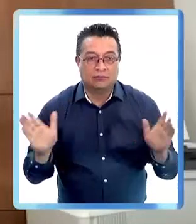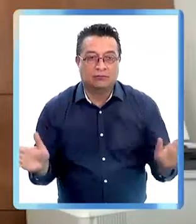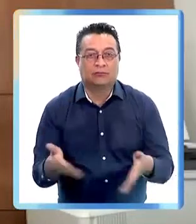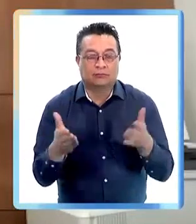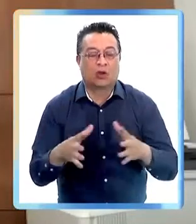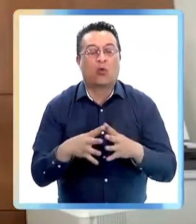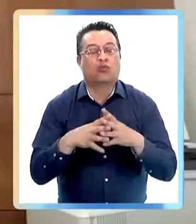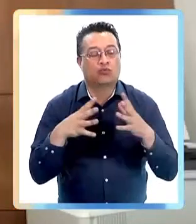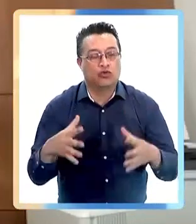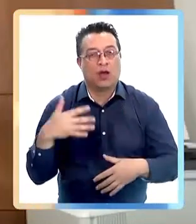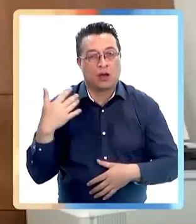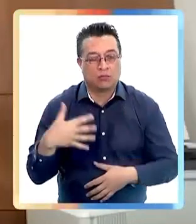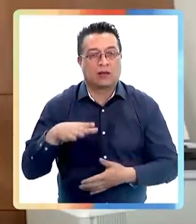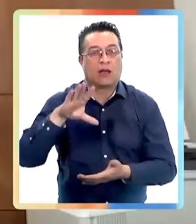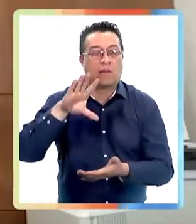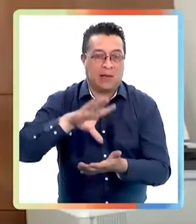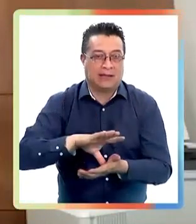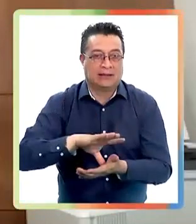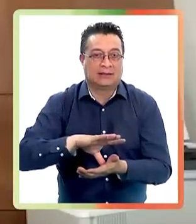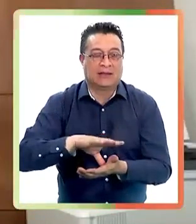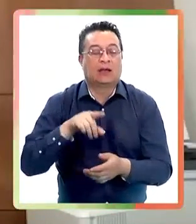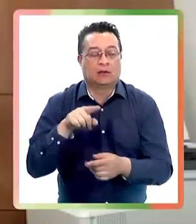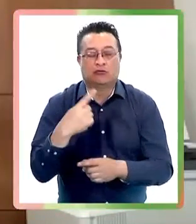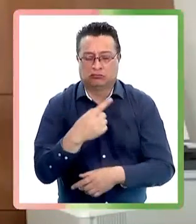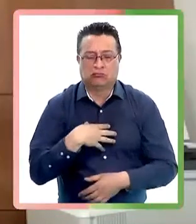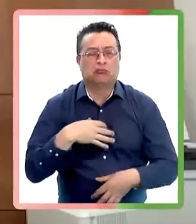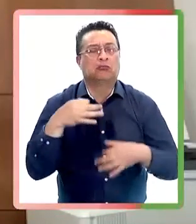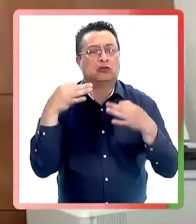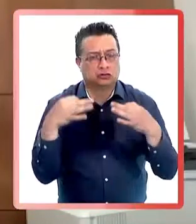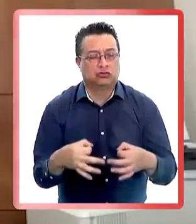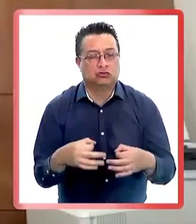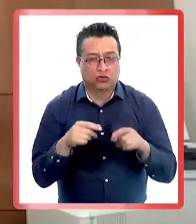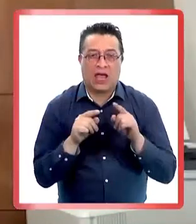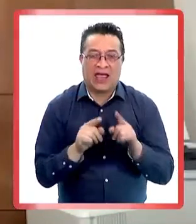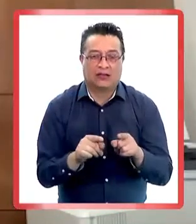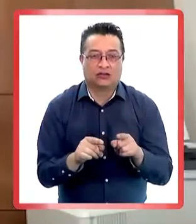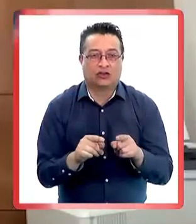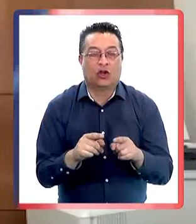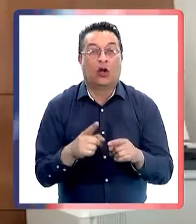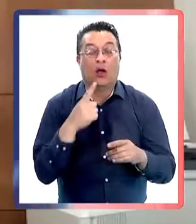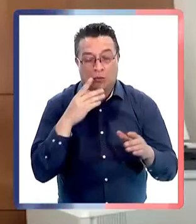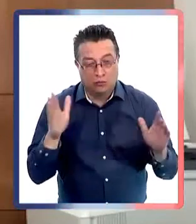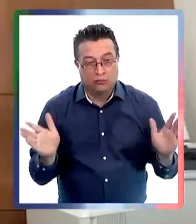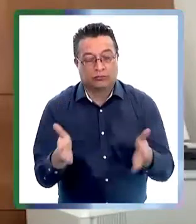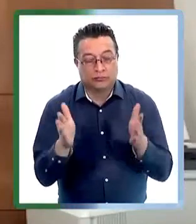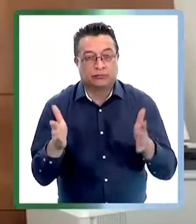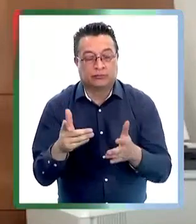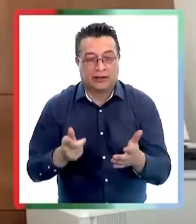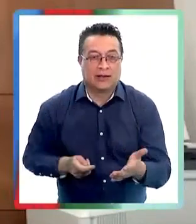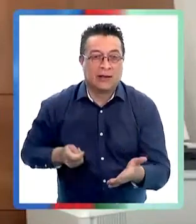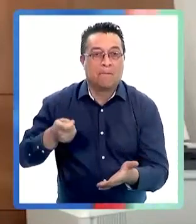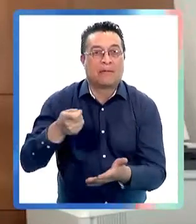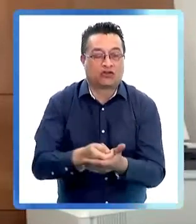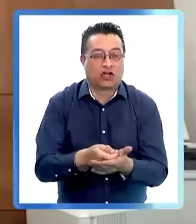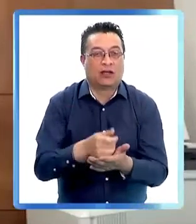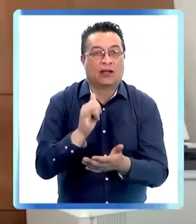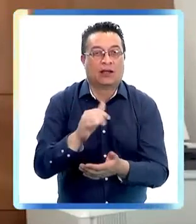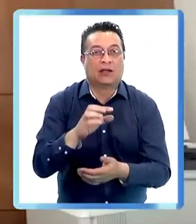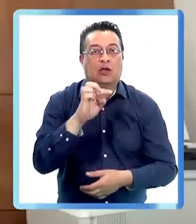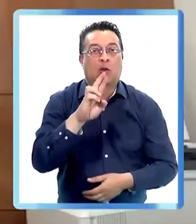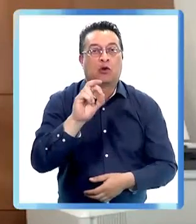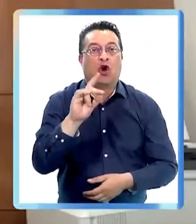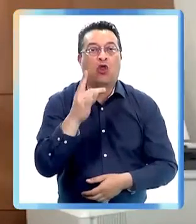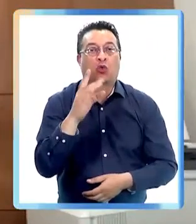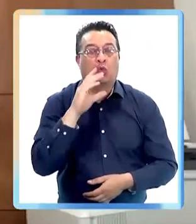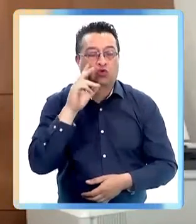empleo. Muy importante para el país, estamos sumamente convencidos de eso. y en promover también la inversión, Francisco, y la